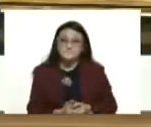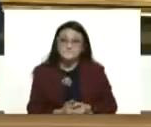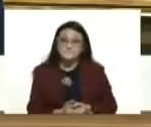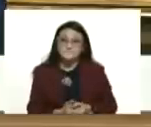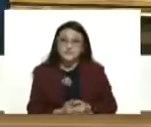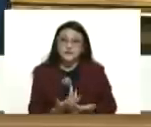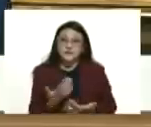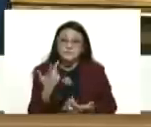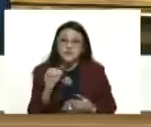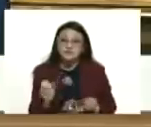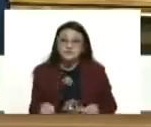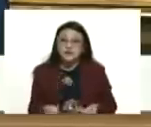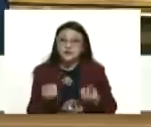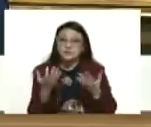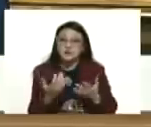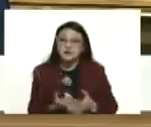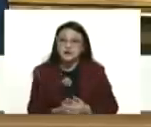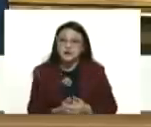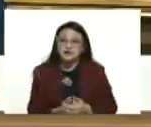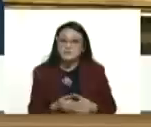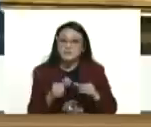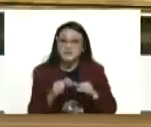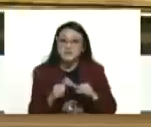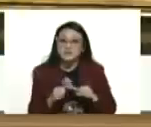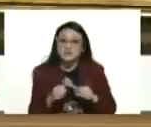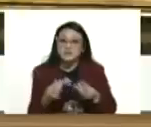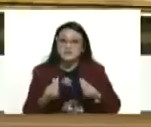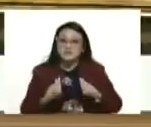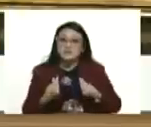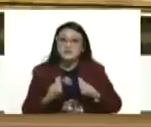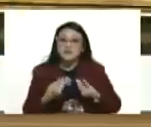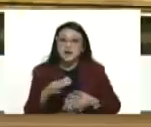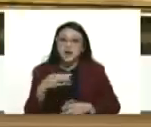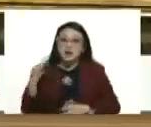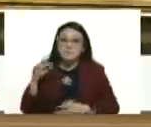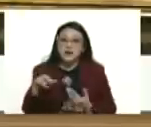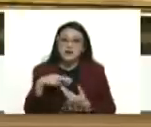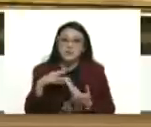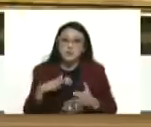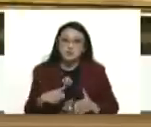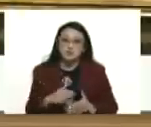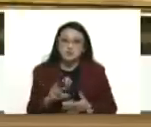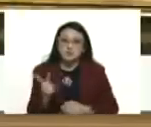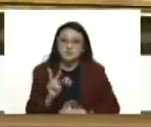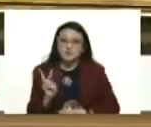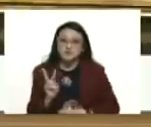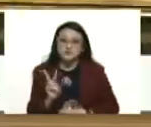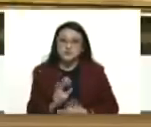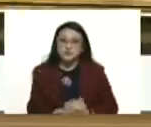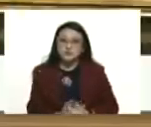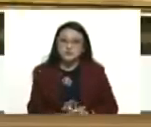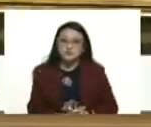para salvar y mantener viva el alma de la revolución venezolana.